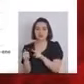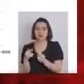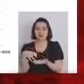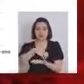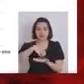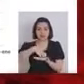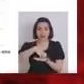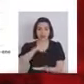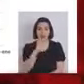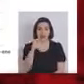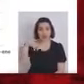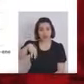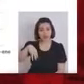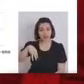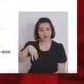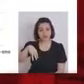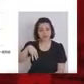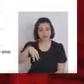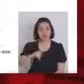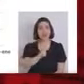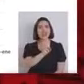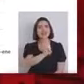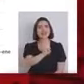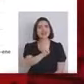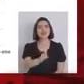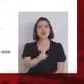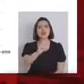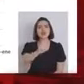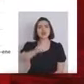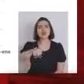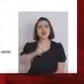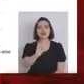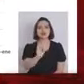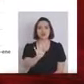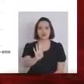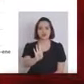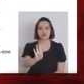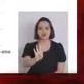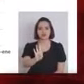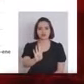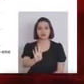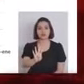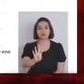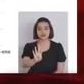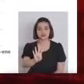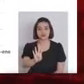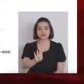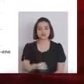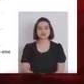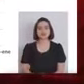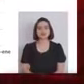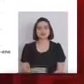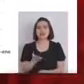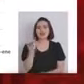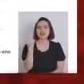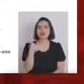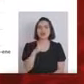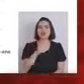de comunicación. Entonces, asumo que va a ser más sencillo el traslado y la vacunación de los chilenos. Dicho